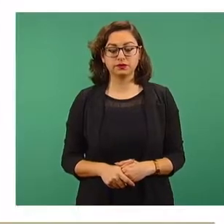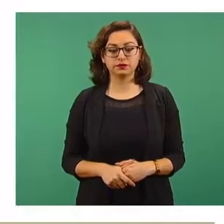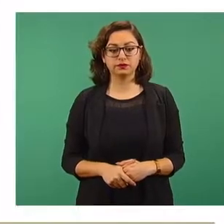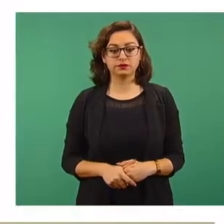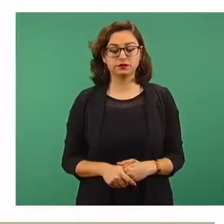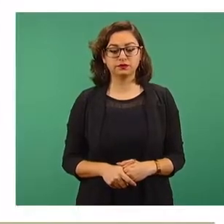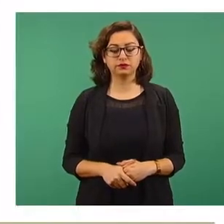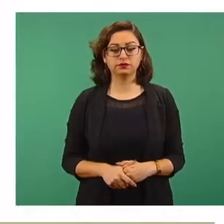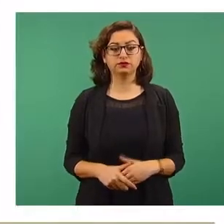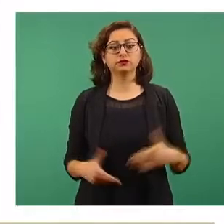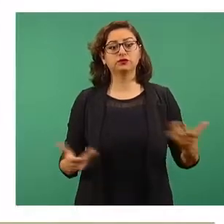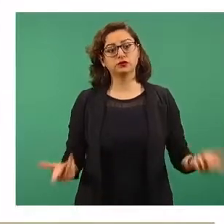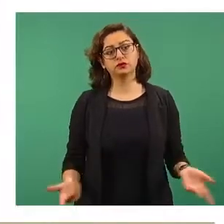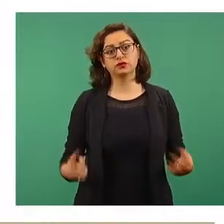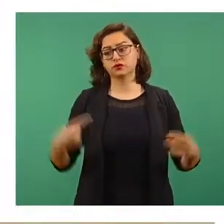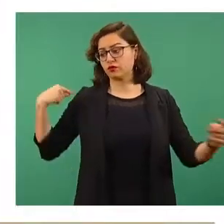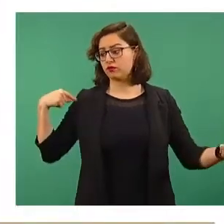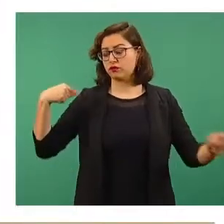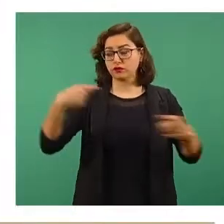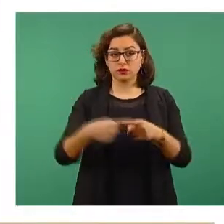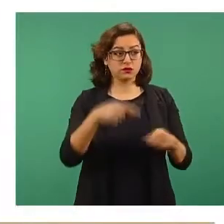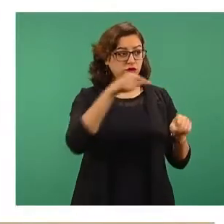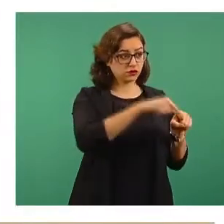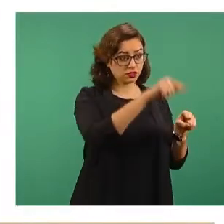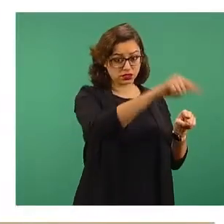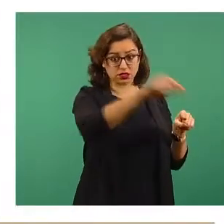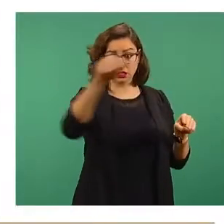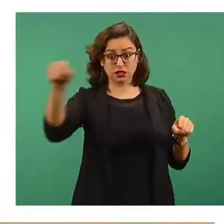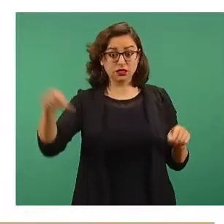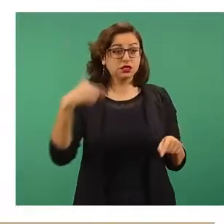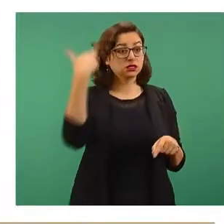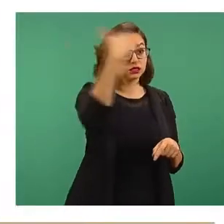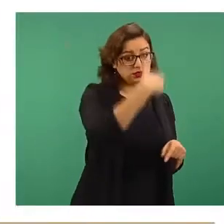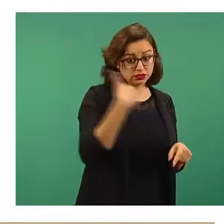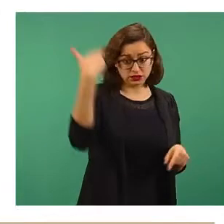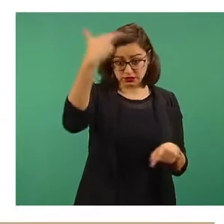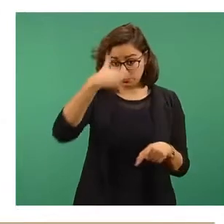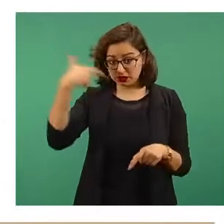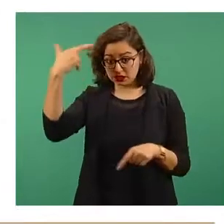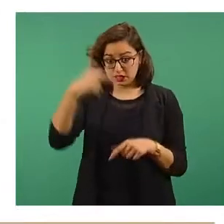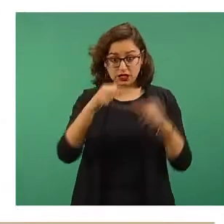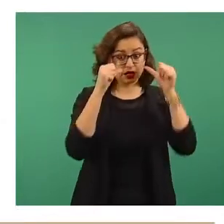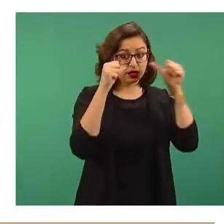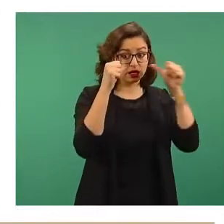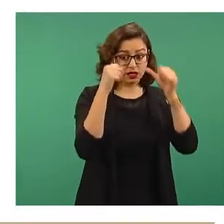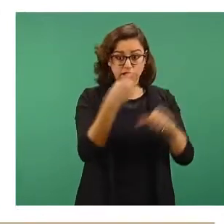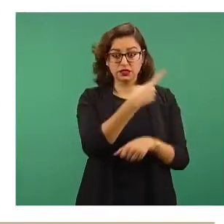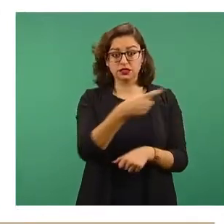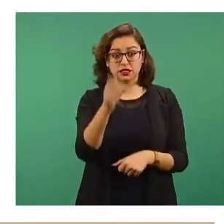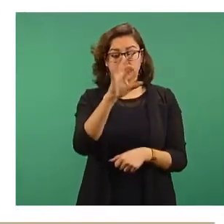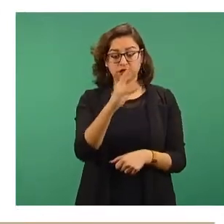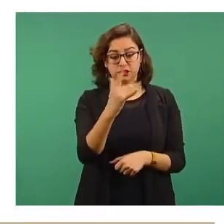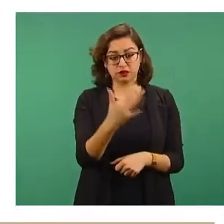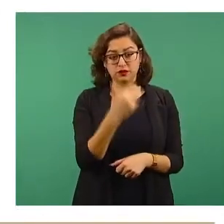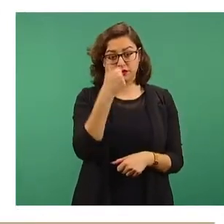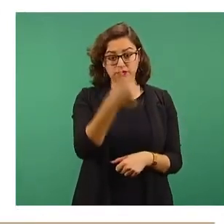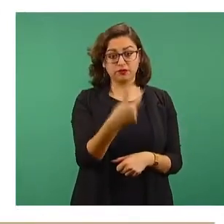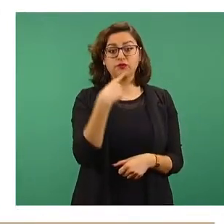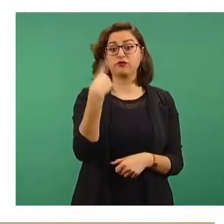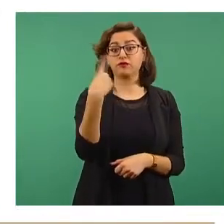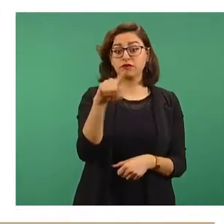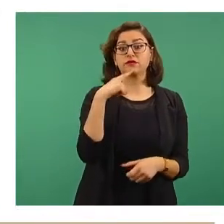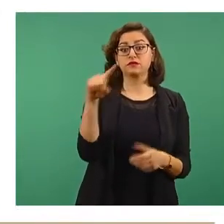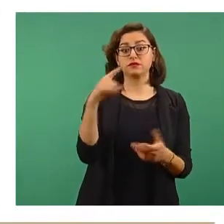Respecto a las acciones de verificación, se atendieron 156 denuncias presentadas a través de la app Litro por Litro,